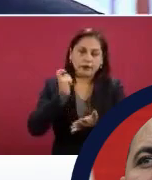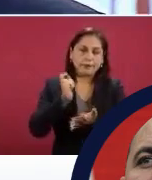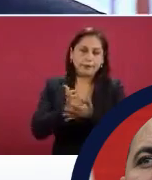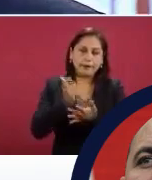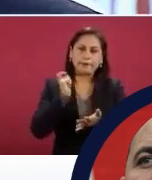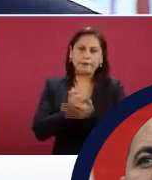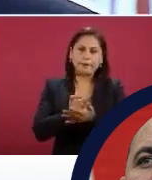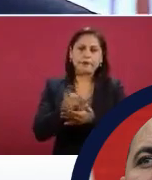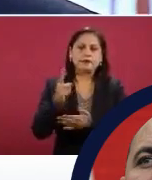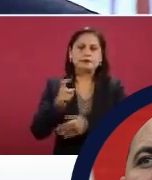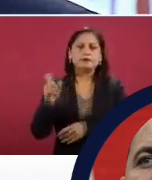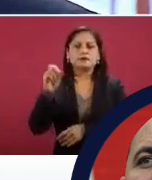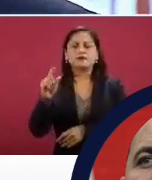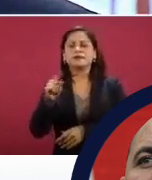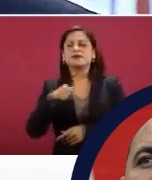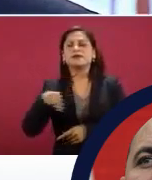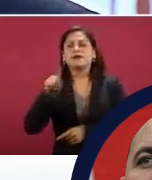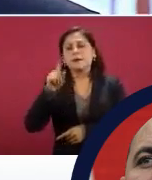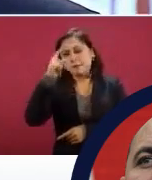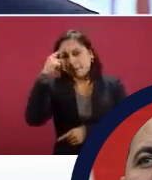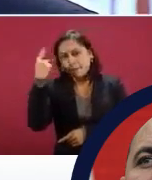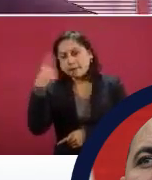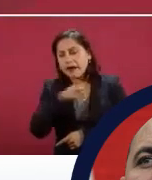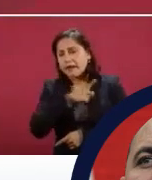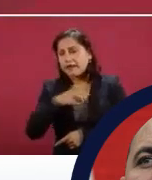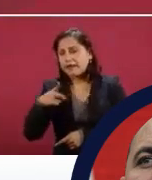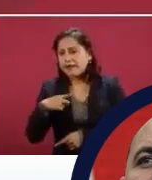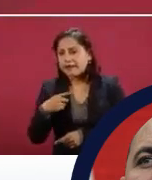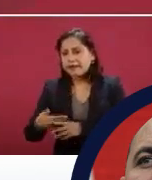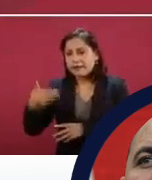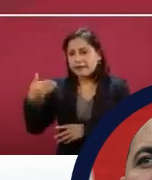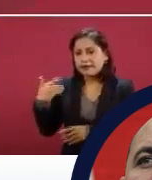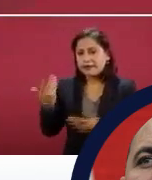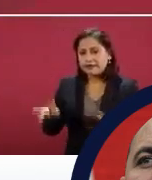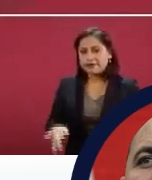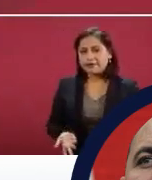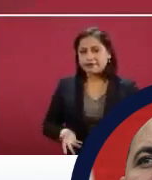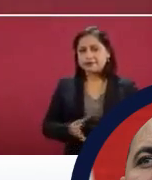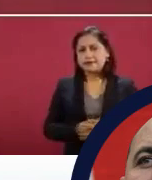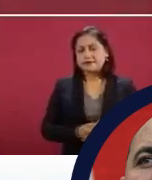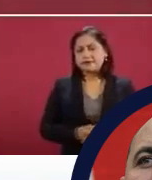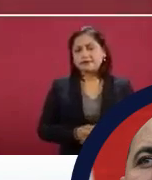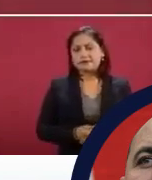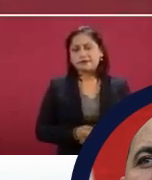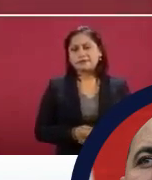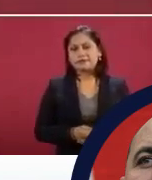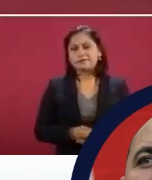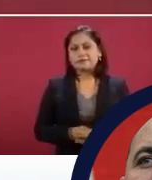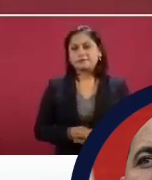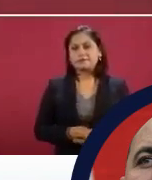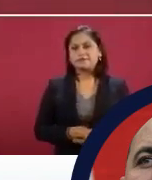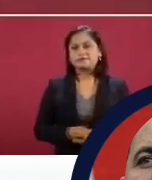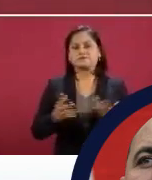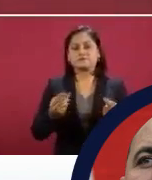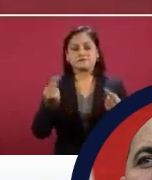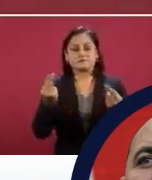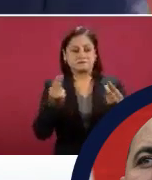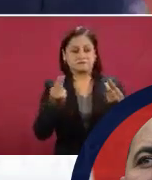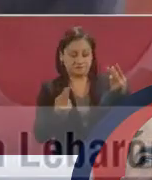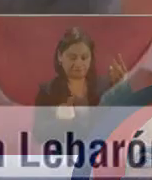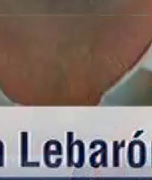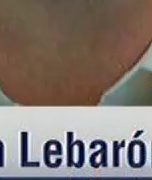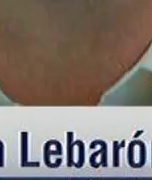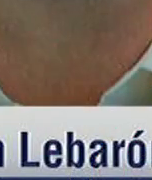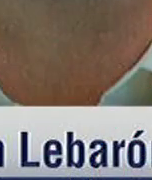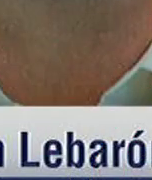detenerlo como ciudadanos entonces rumbo a la petición de cambio estrategia